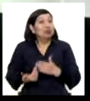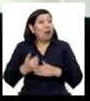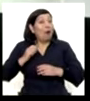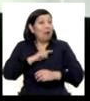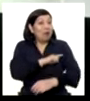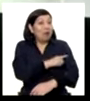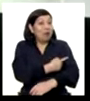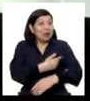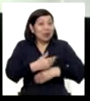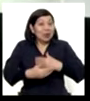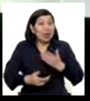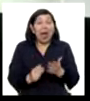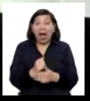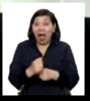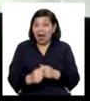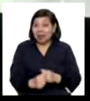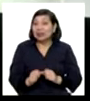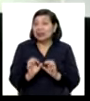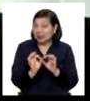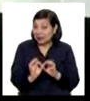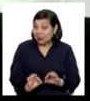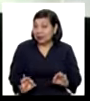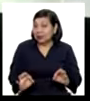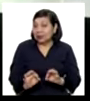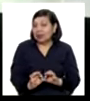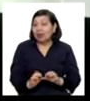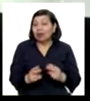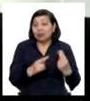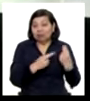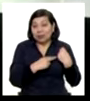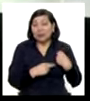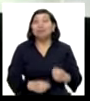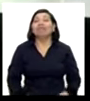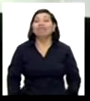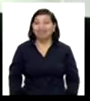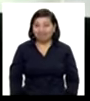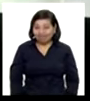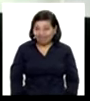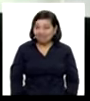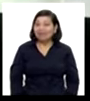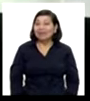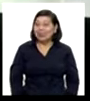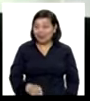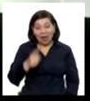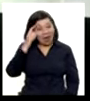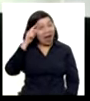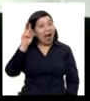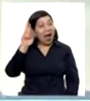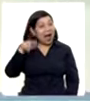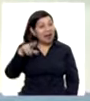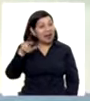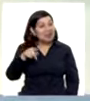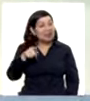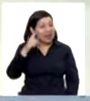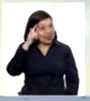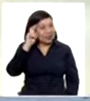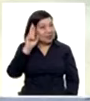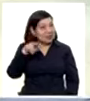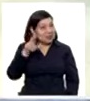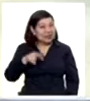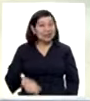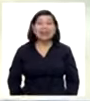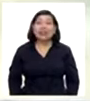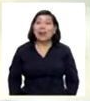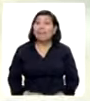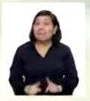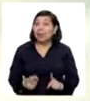coger fuerza conforme van pasando los años. Y eso es importante porque habla del compromiso. Sí, efectivamente, tienes razón en eso, Jennifer, y definitivamente, como te